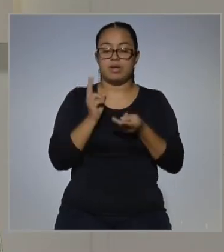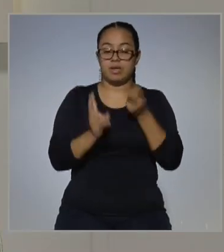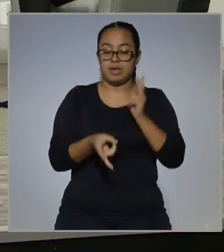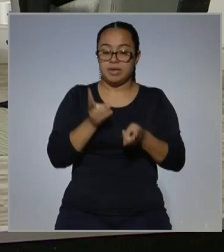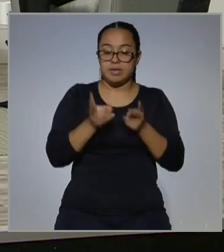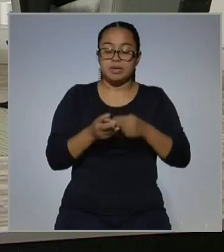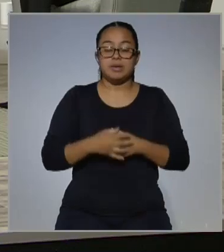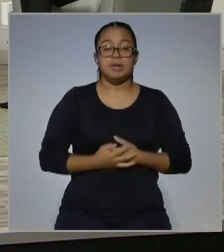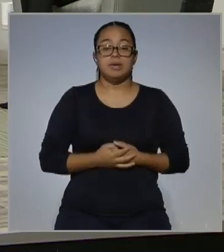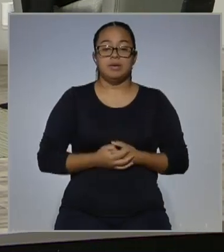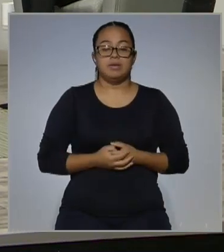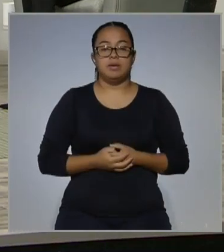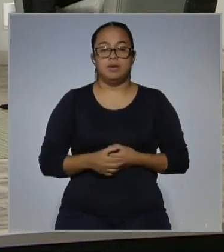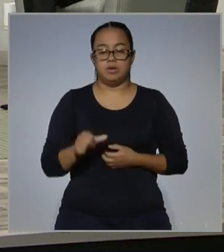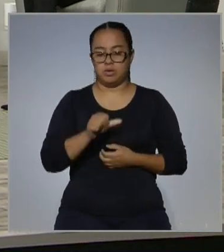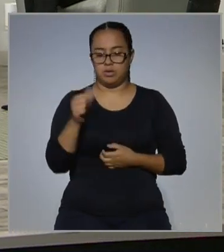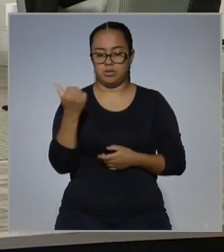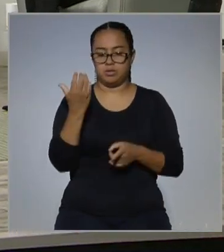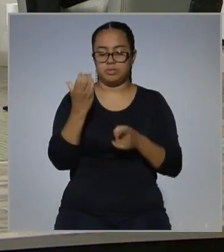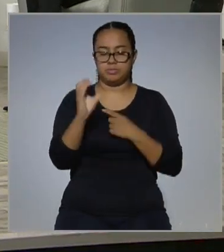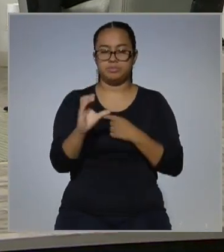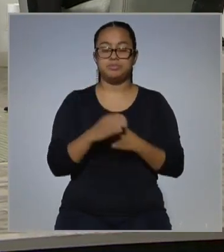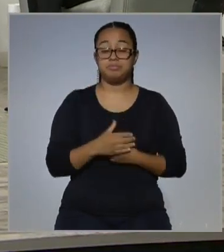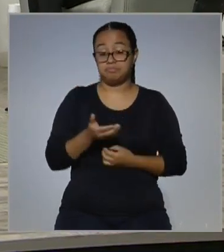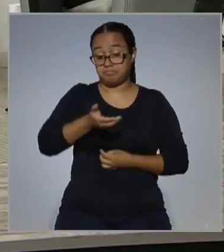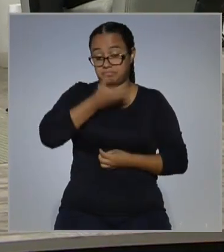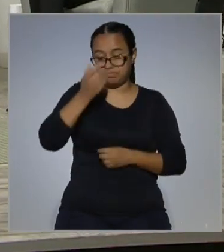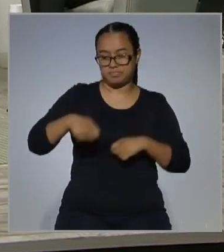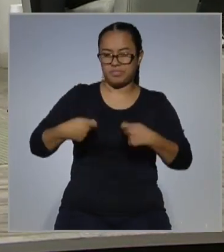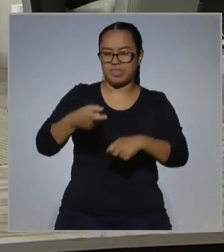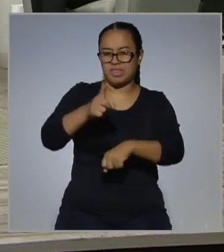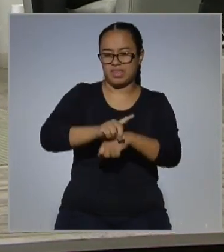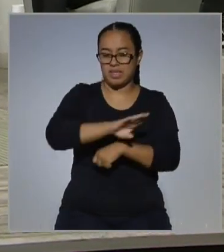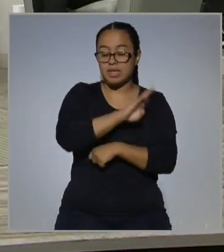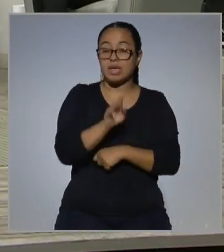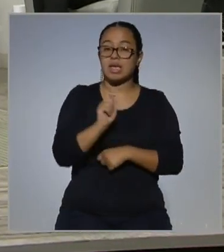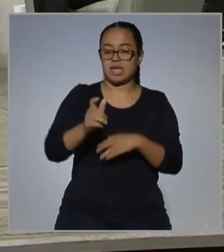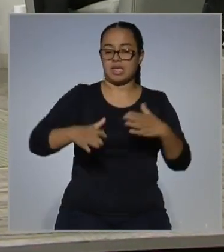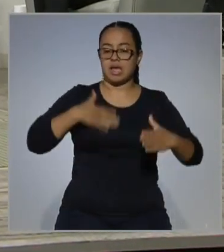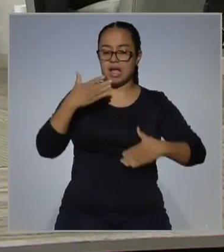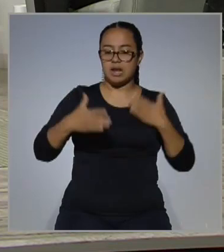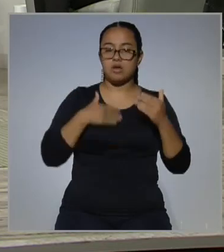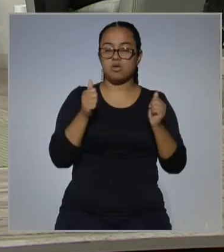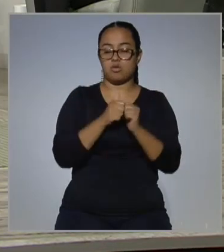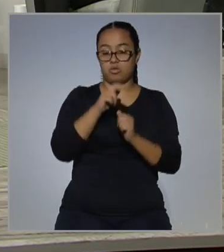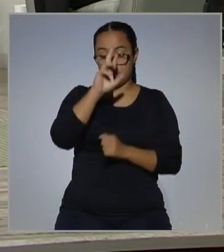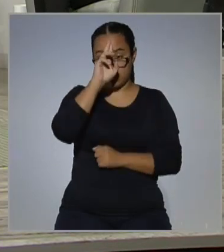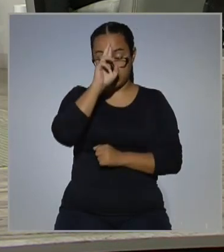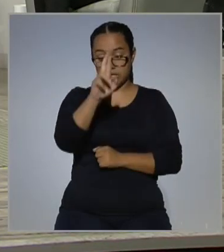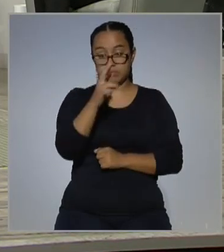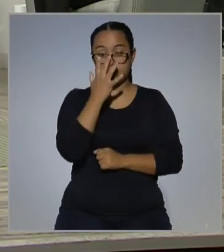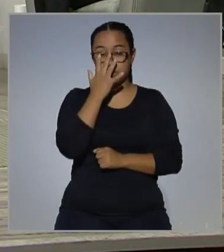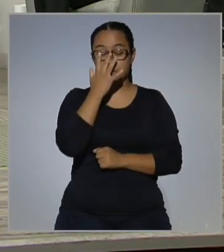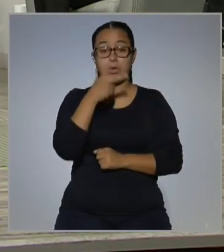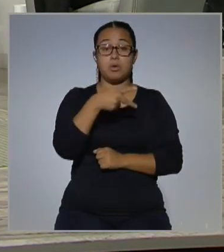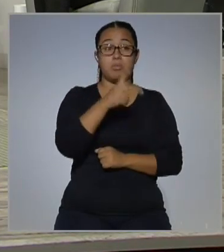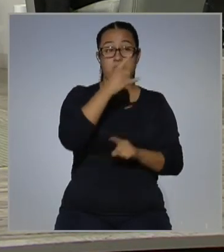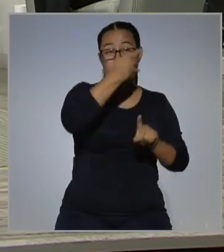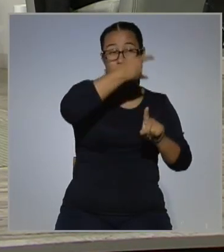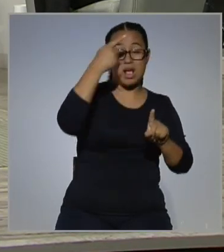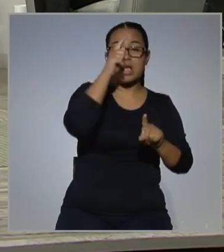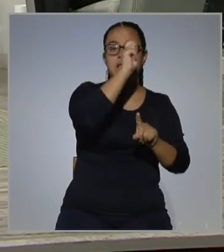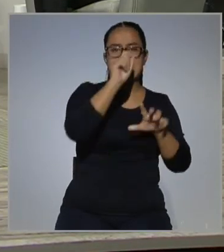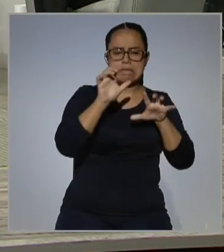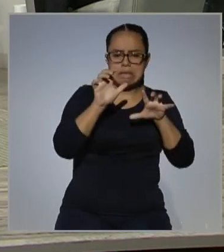hoy. Y Guadalupe Colín nos dice: nuestra tradición de Día de Muertos es de alegría y respeto, mientras que el Halloween es de